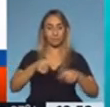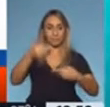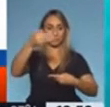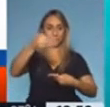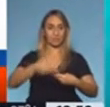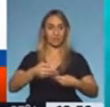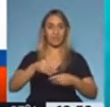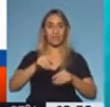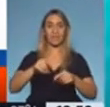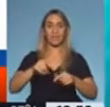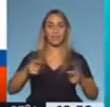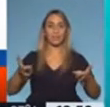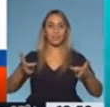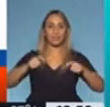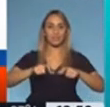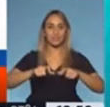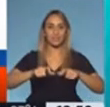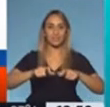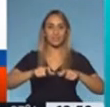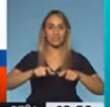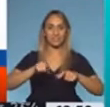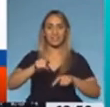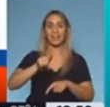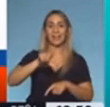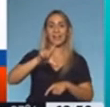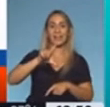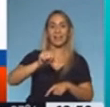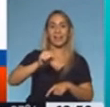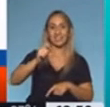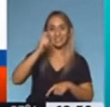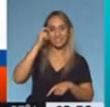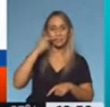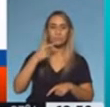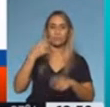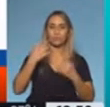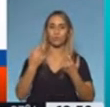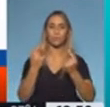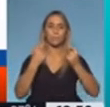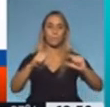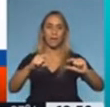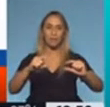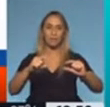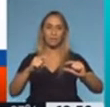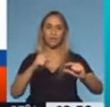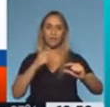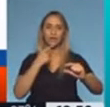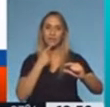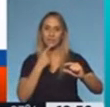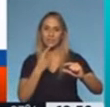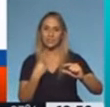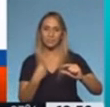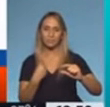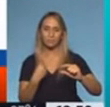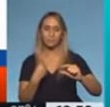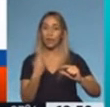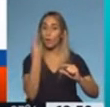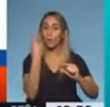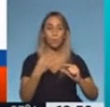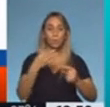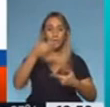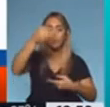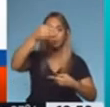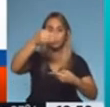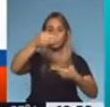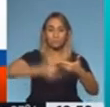Pedro. Sí, es un comunicado que merece un párrafo, Dale, nos quedamos ahí, dale. porque